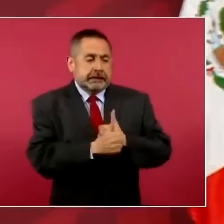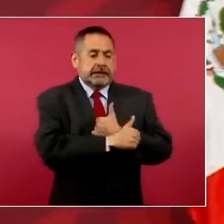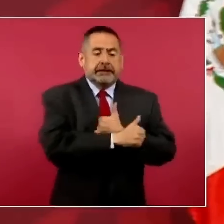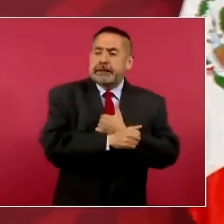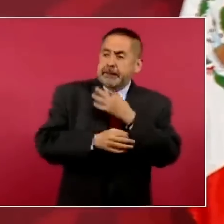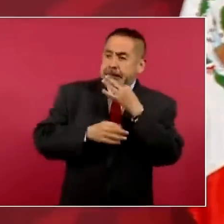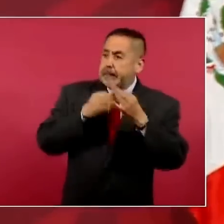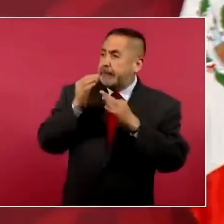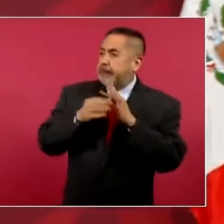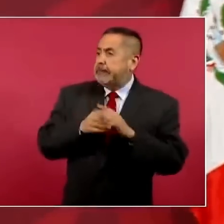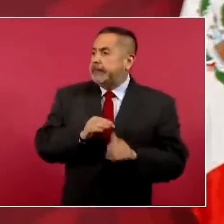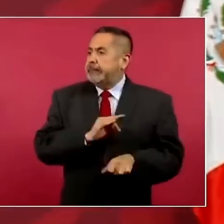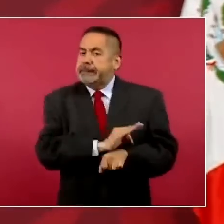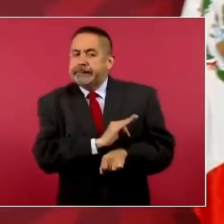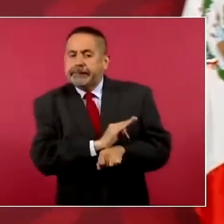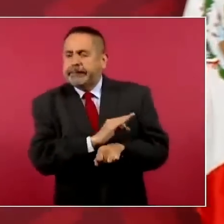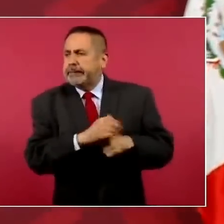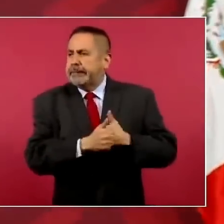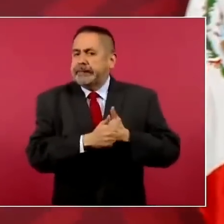delitos que se cometían,